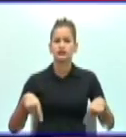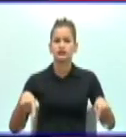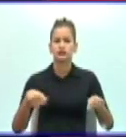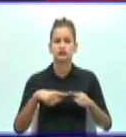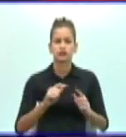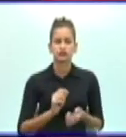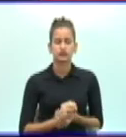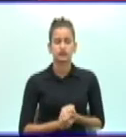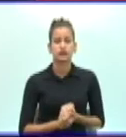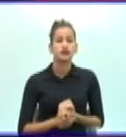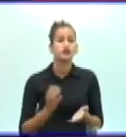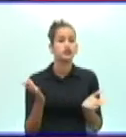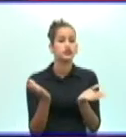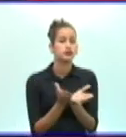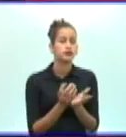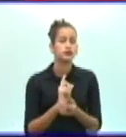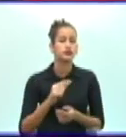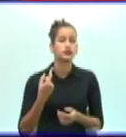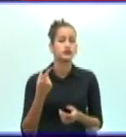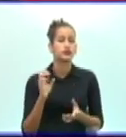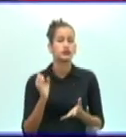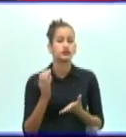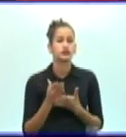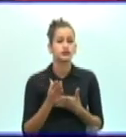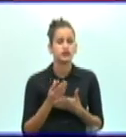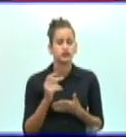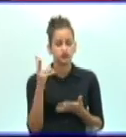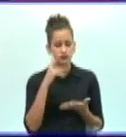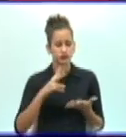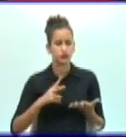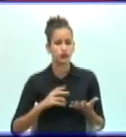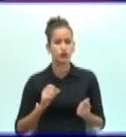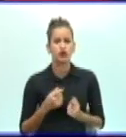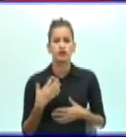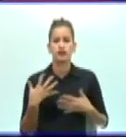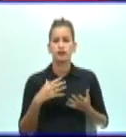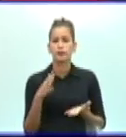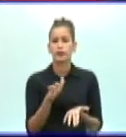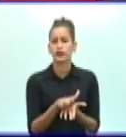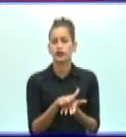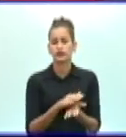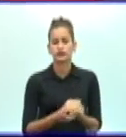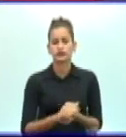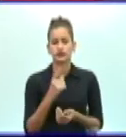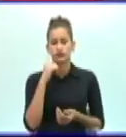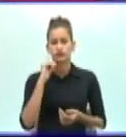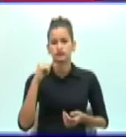próximo encuentro revisaremos los ejercicios pendientes. Nos vemos próximamente.